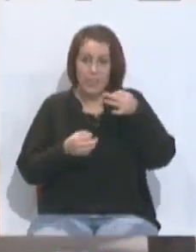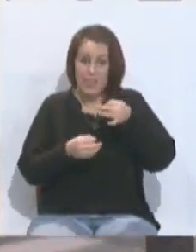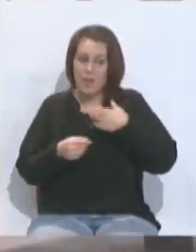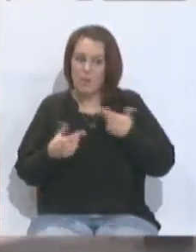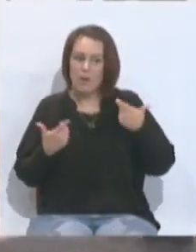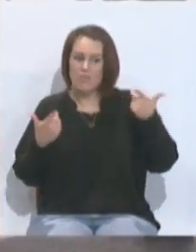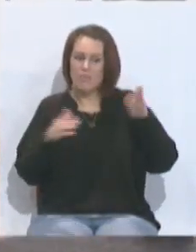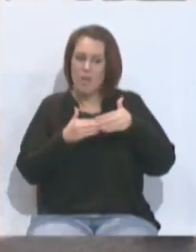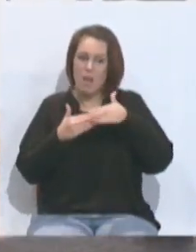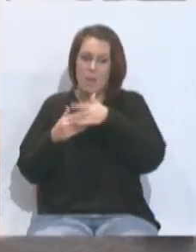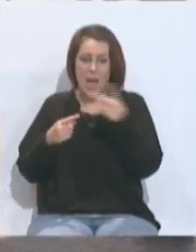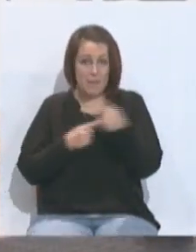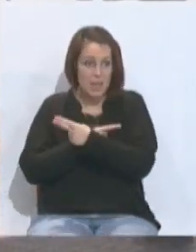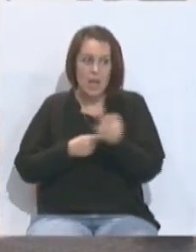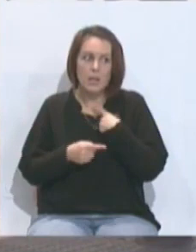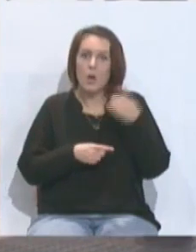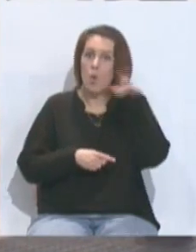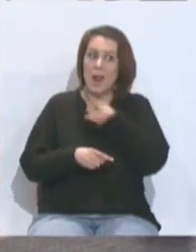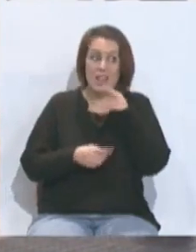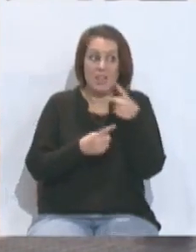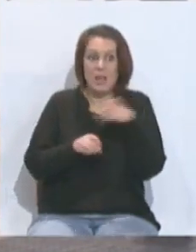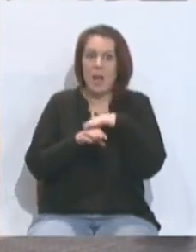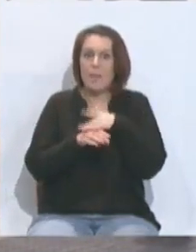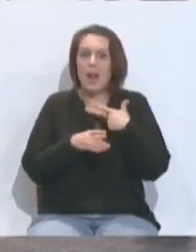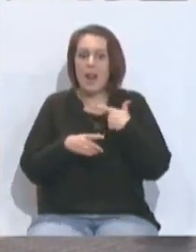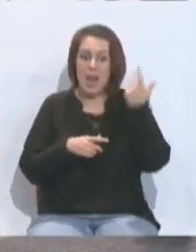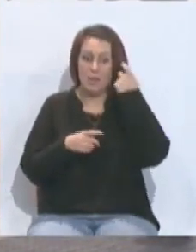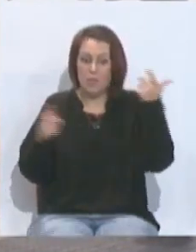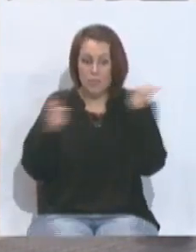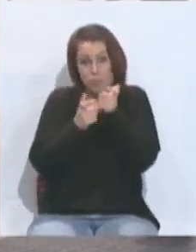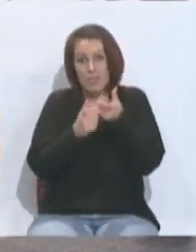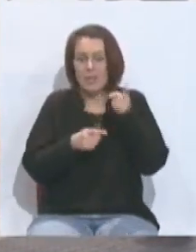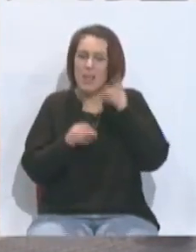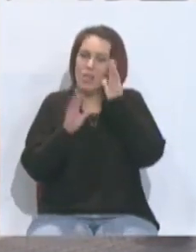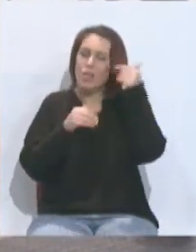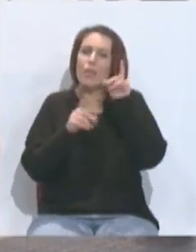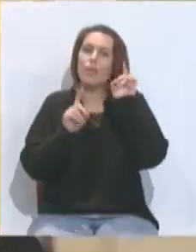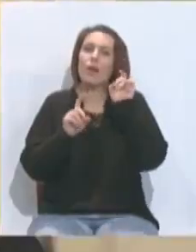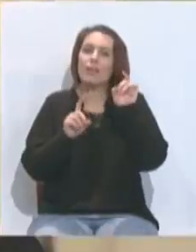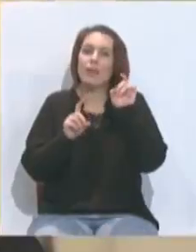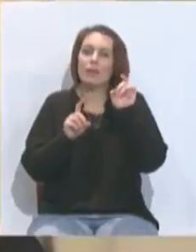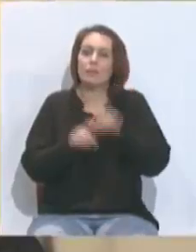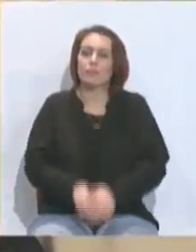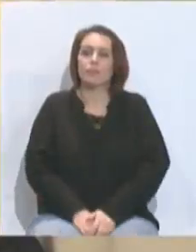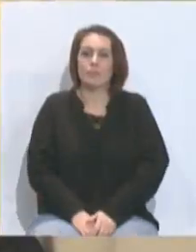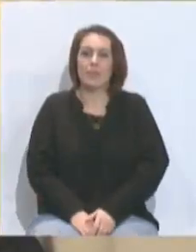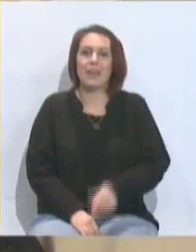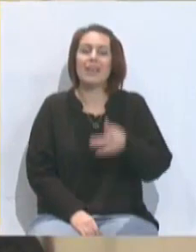y recuperando aquellas necesarias para las medidas de reducción de ratio y de atención educativa